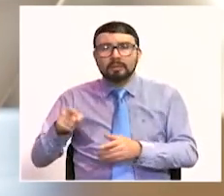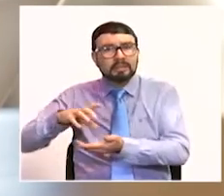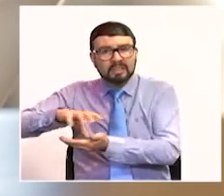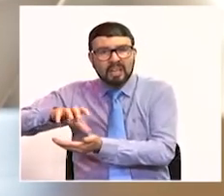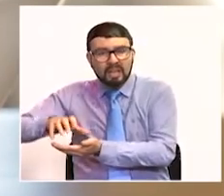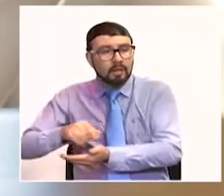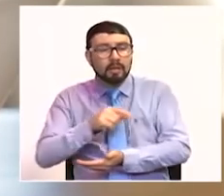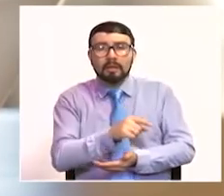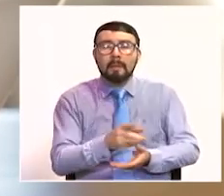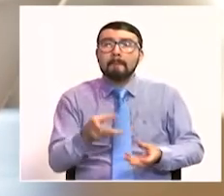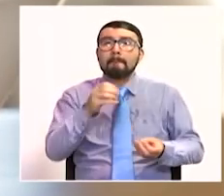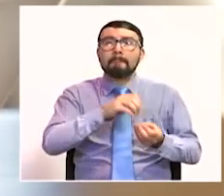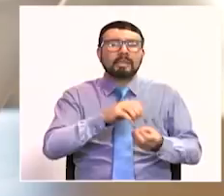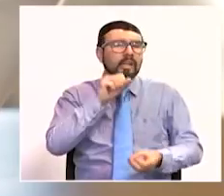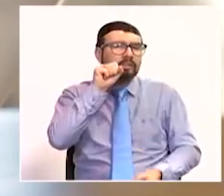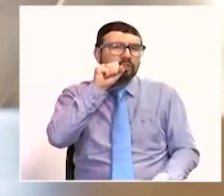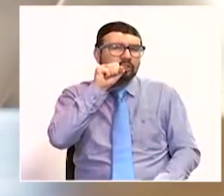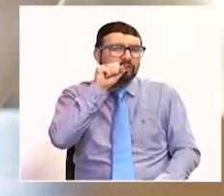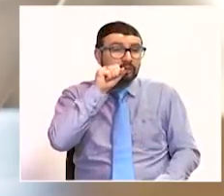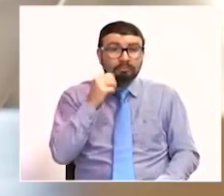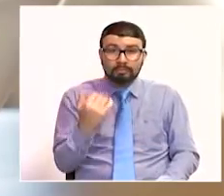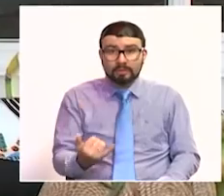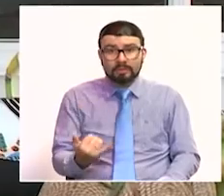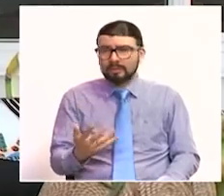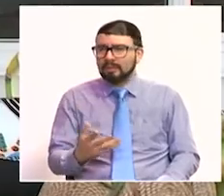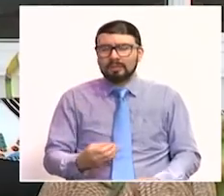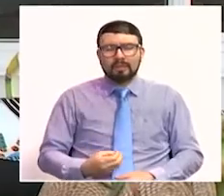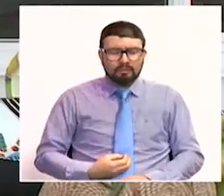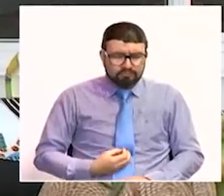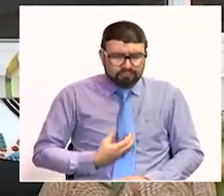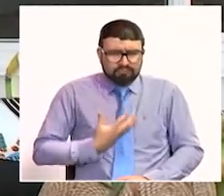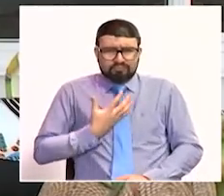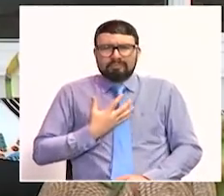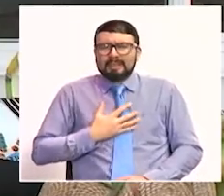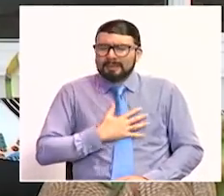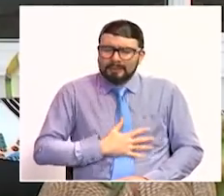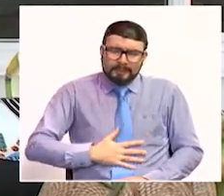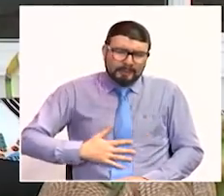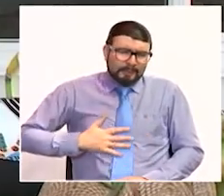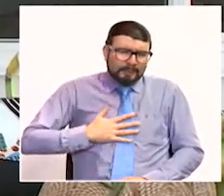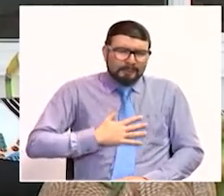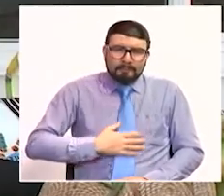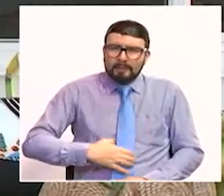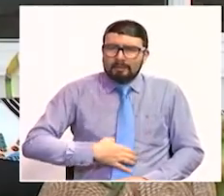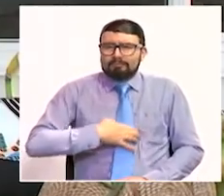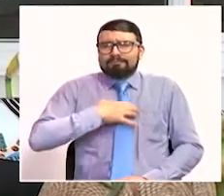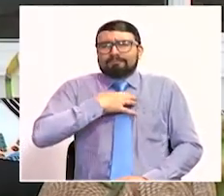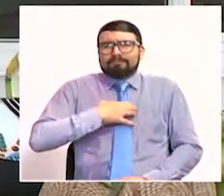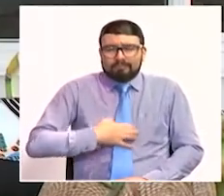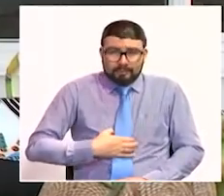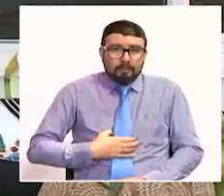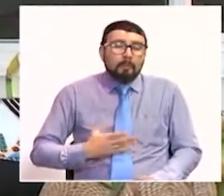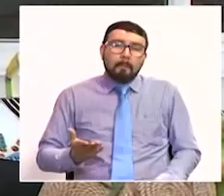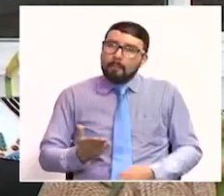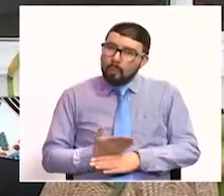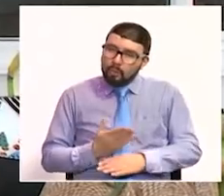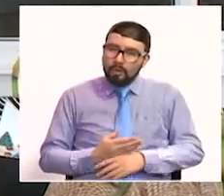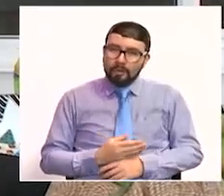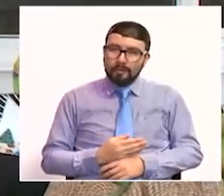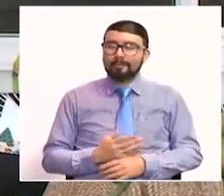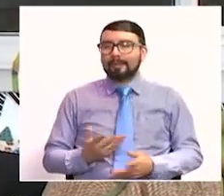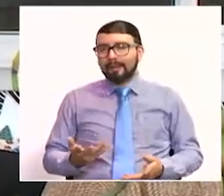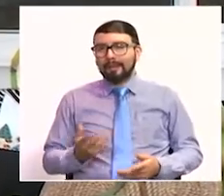zanahoria. Ahí tiene el proceso de reflujo y problema gástrico. Eso es lo que nosotros queremos que ustedes